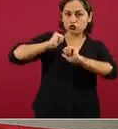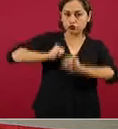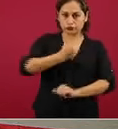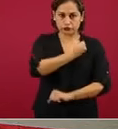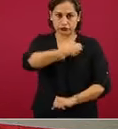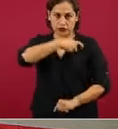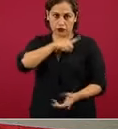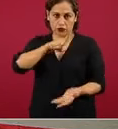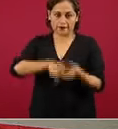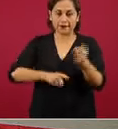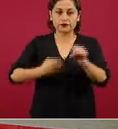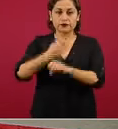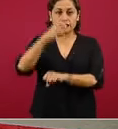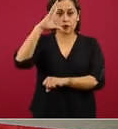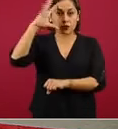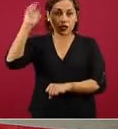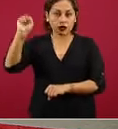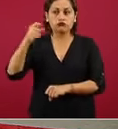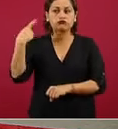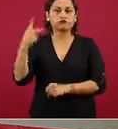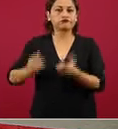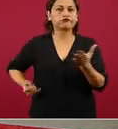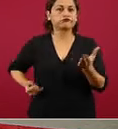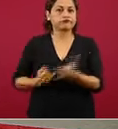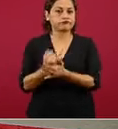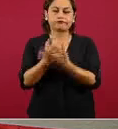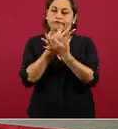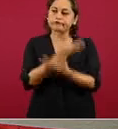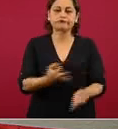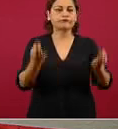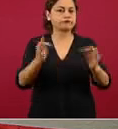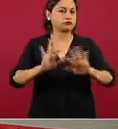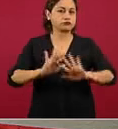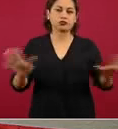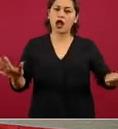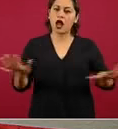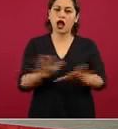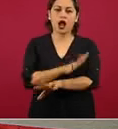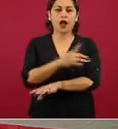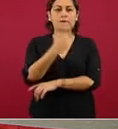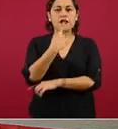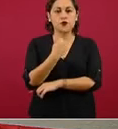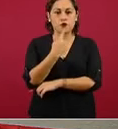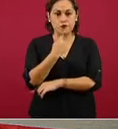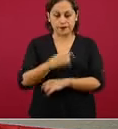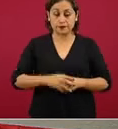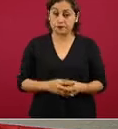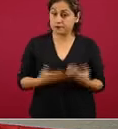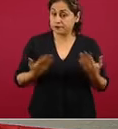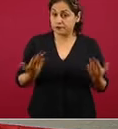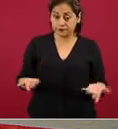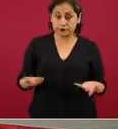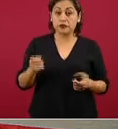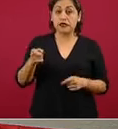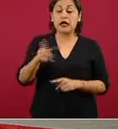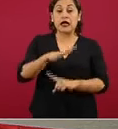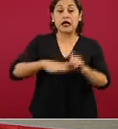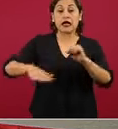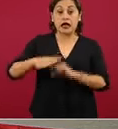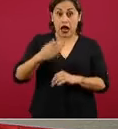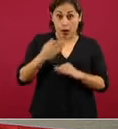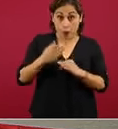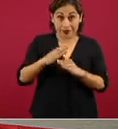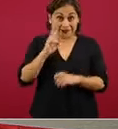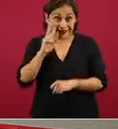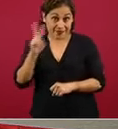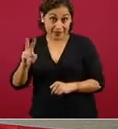sanitaria de la entidad federativa de Morelos decidieron también pasar a semáforo rojo. Entonces, aunque no está en este mapa,